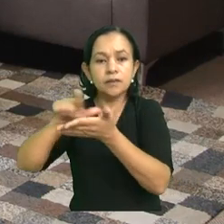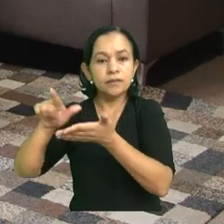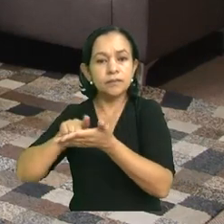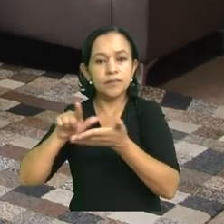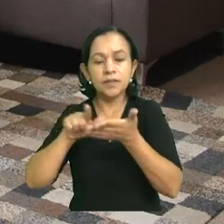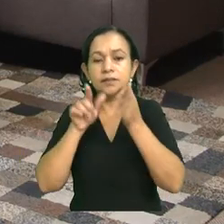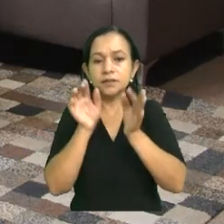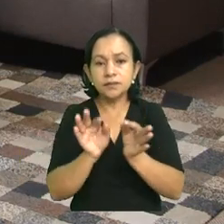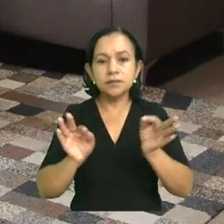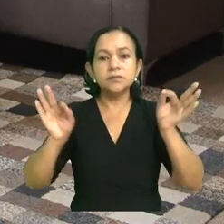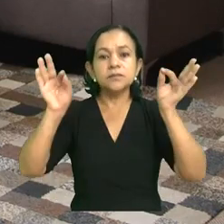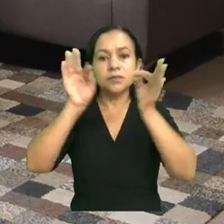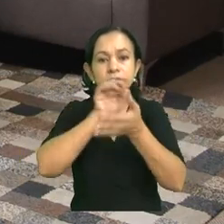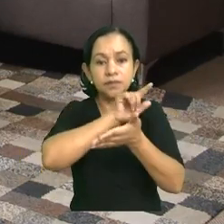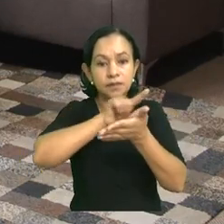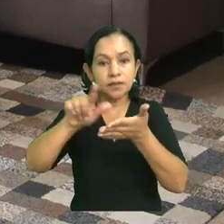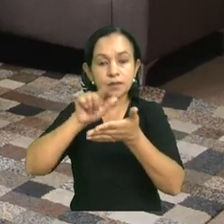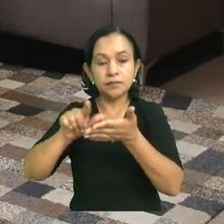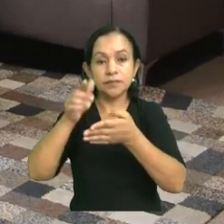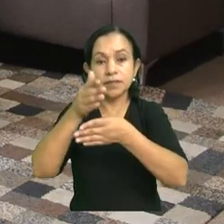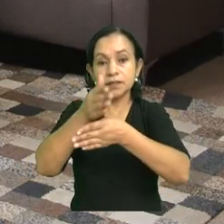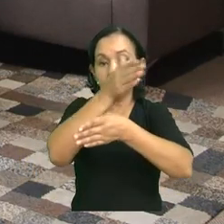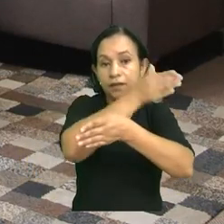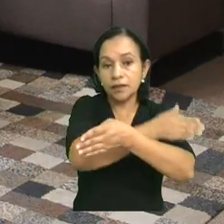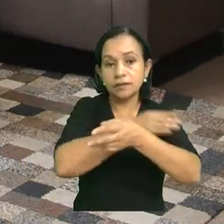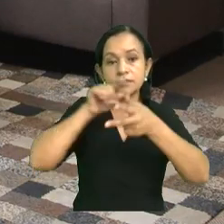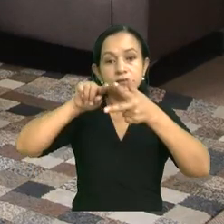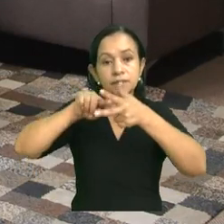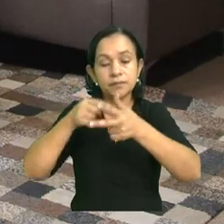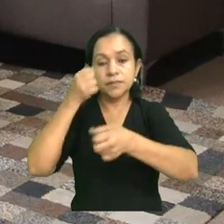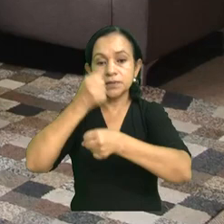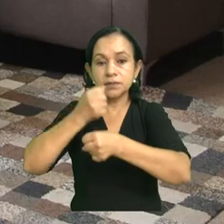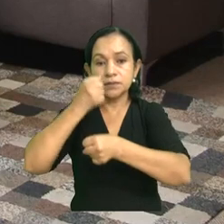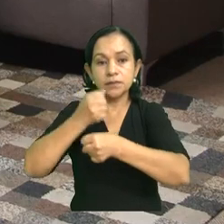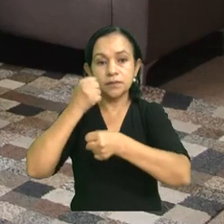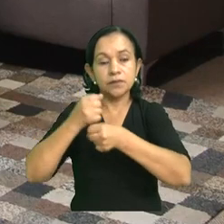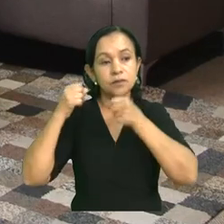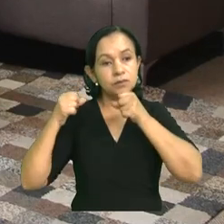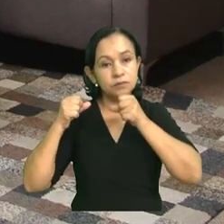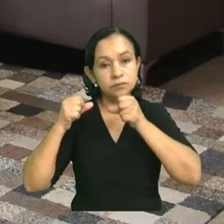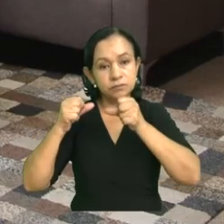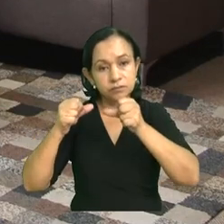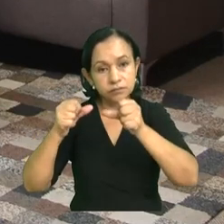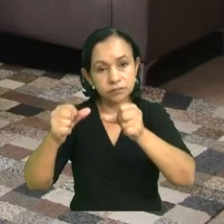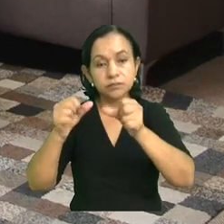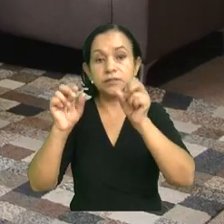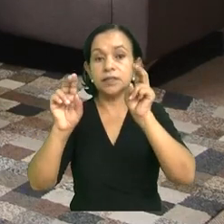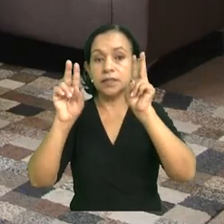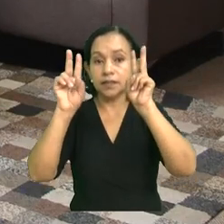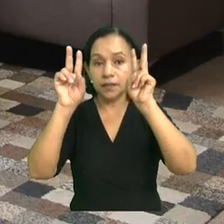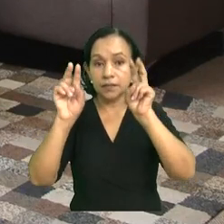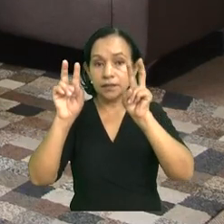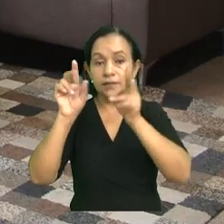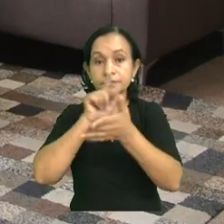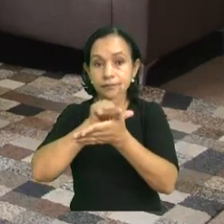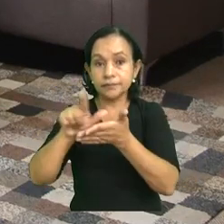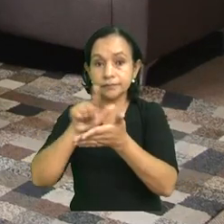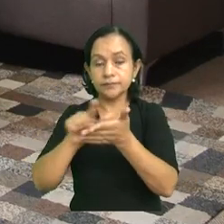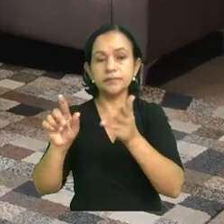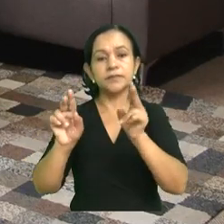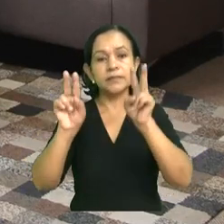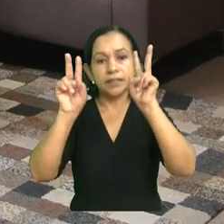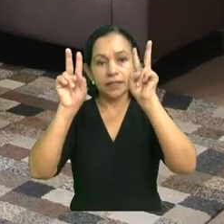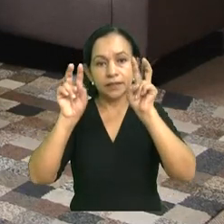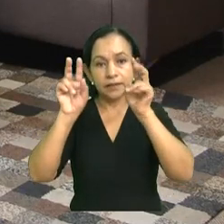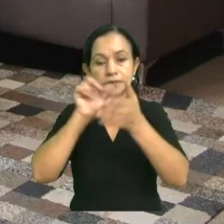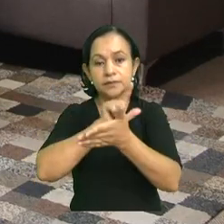ligado y nosotros venimos trabajando de hace varios años. Claro. En este tema. Es un tema que se